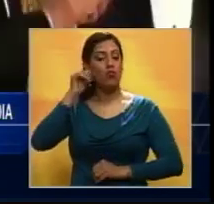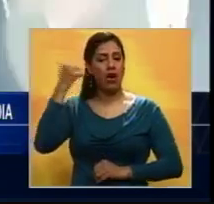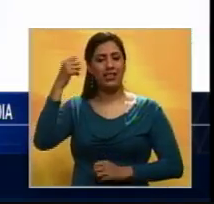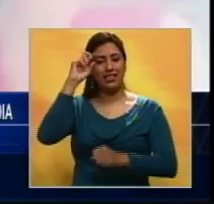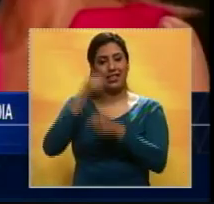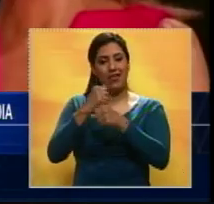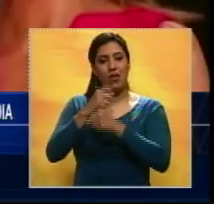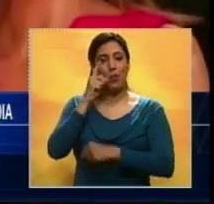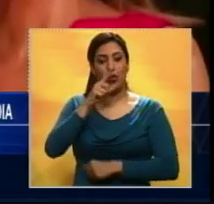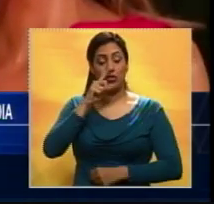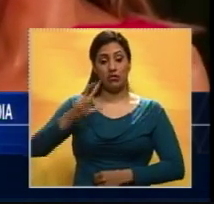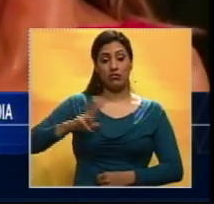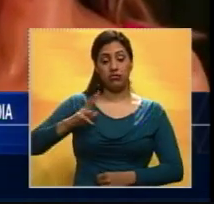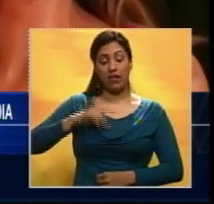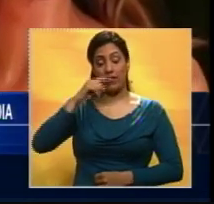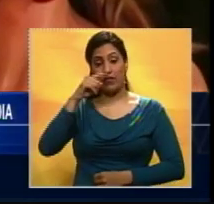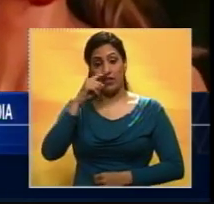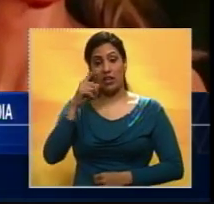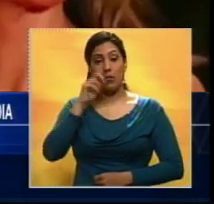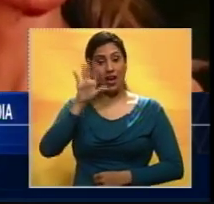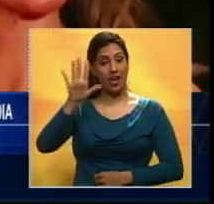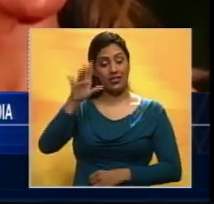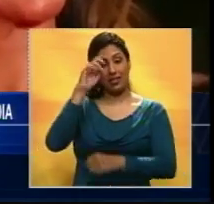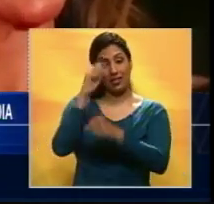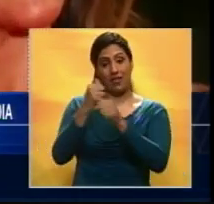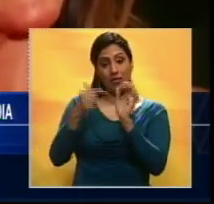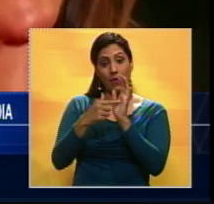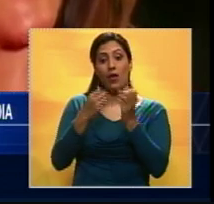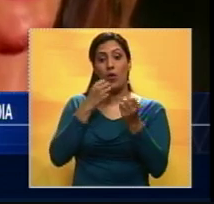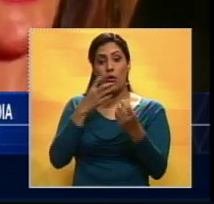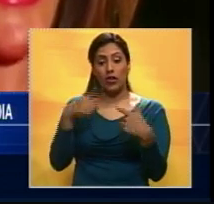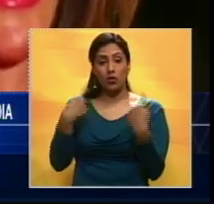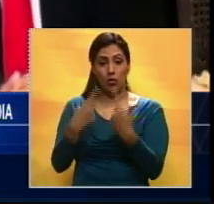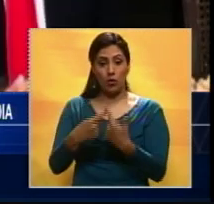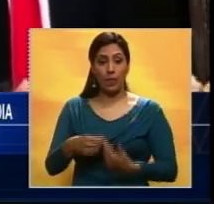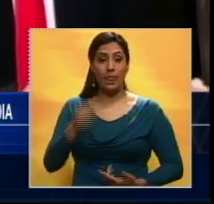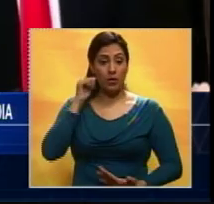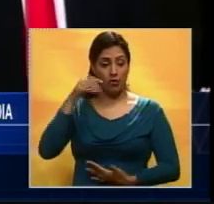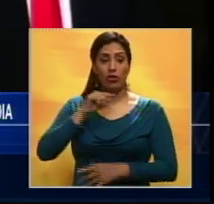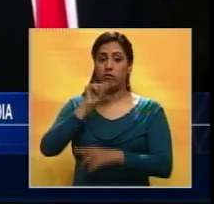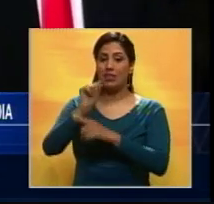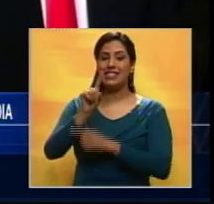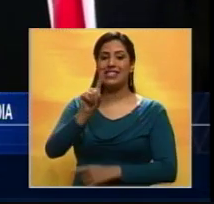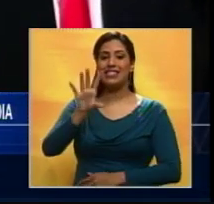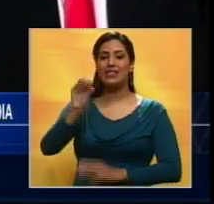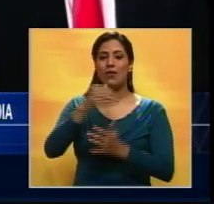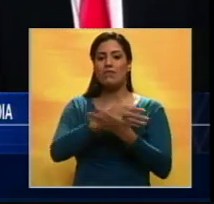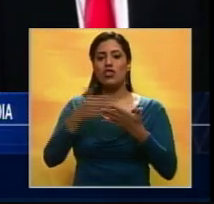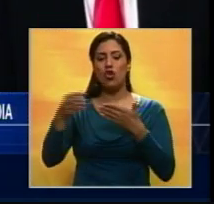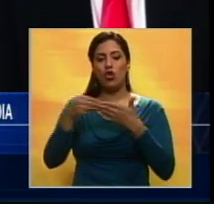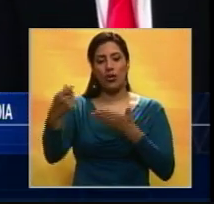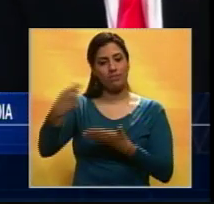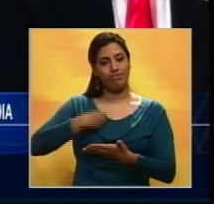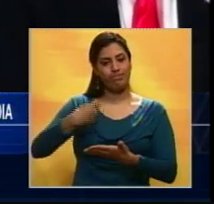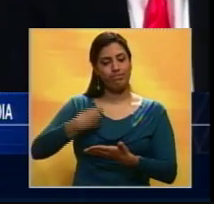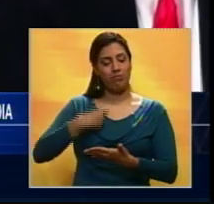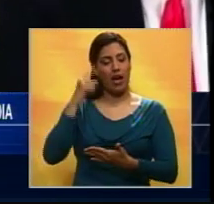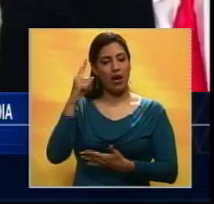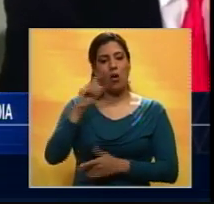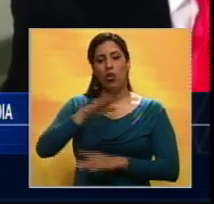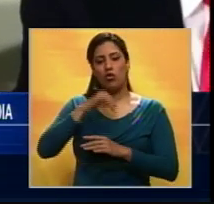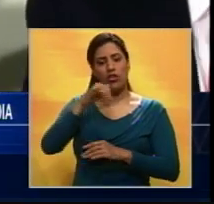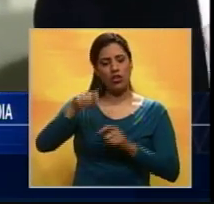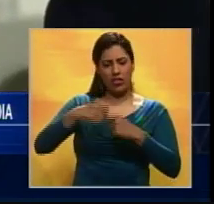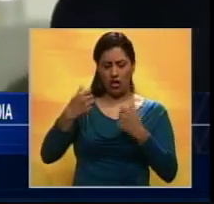una prostituta de lujo. Así lo dijeron este martes fuentes de su entorno. Melania exige $150 millones de indemnización